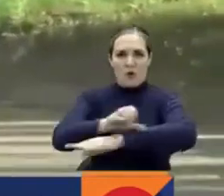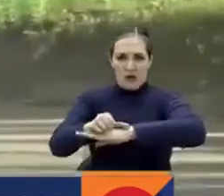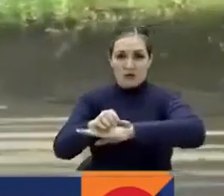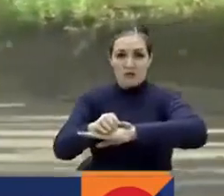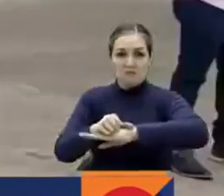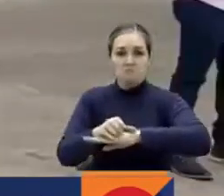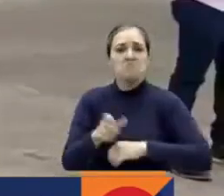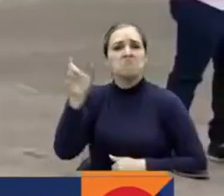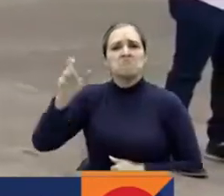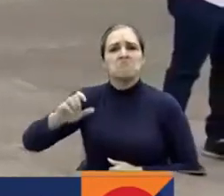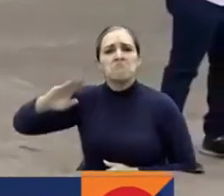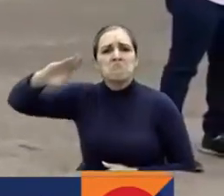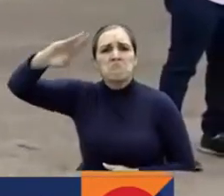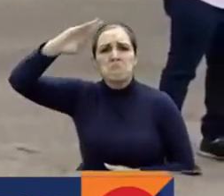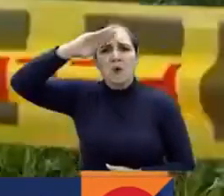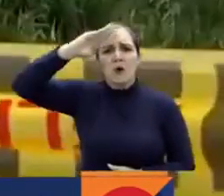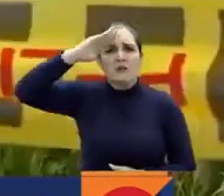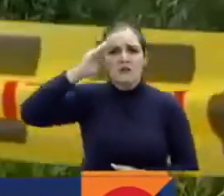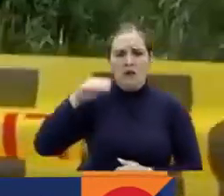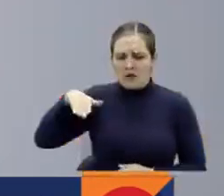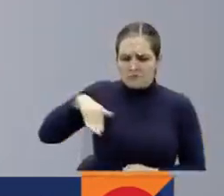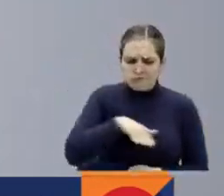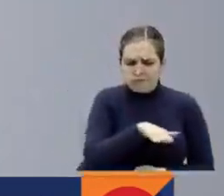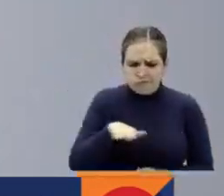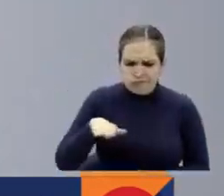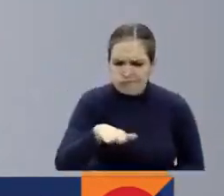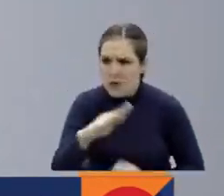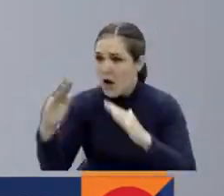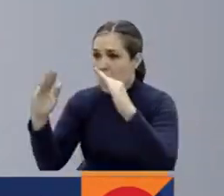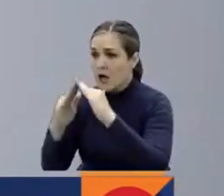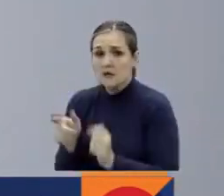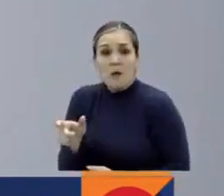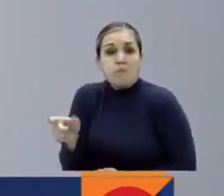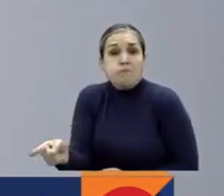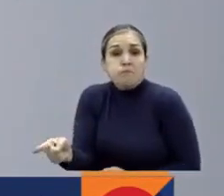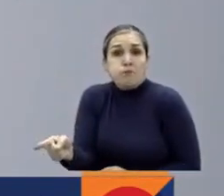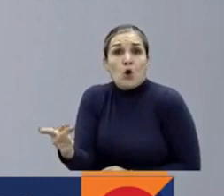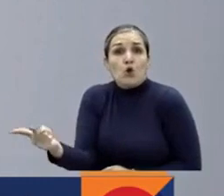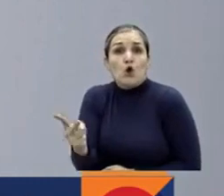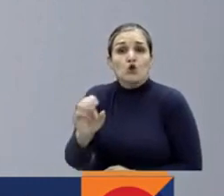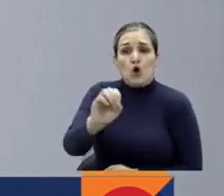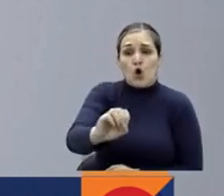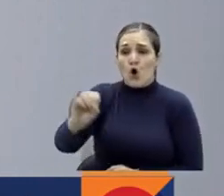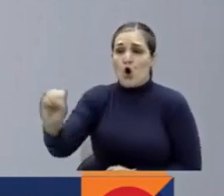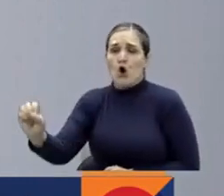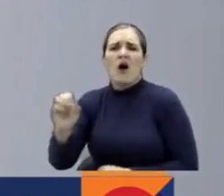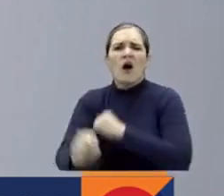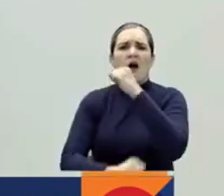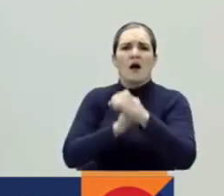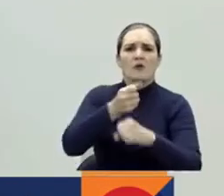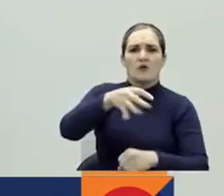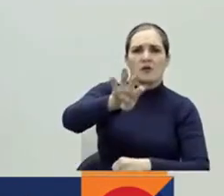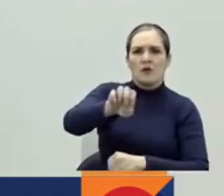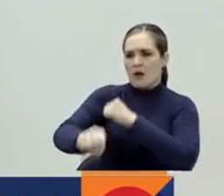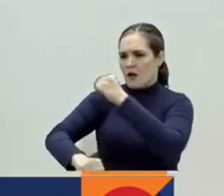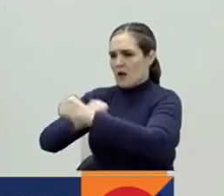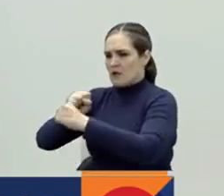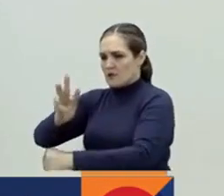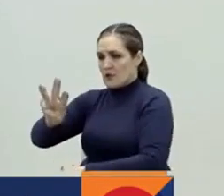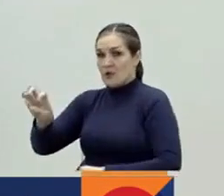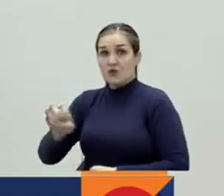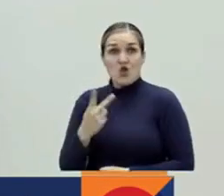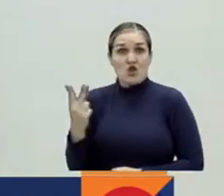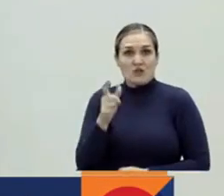Allí, uniformados de la policía llegaron a la vivienda y capturaron a 2 hombres de 19 y 38 años. Ingresan y